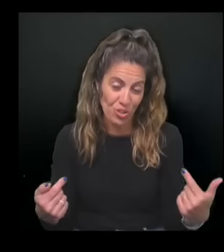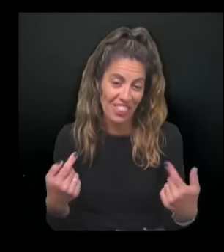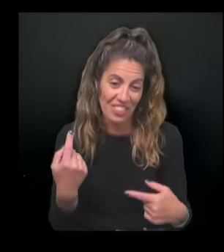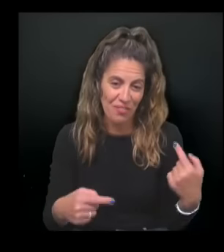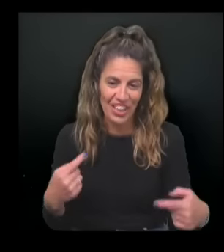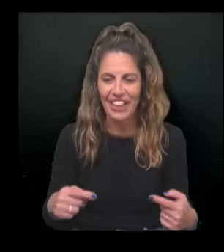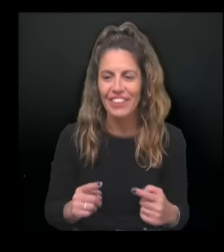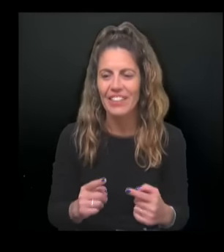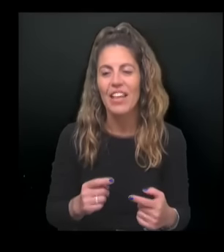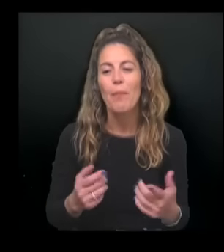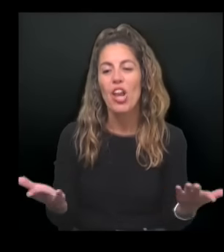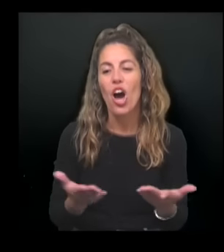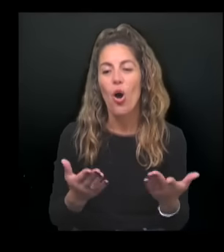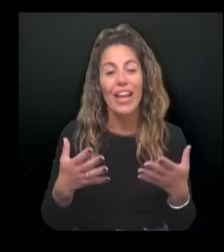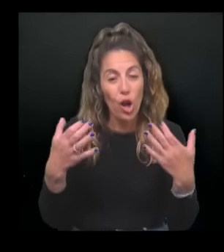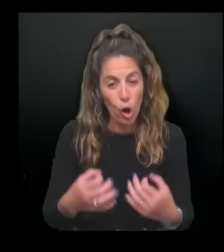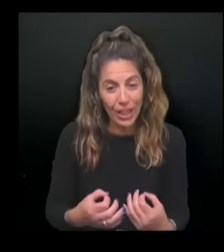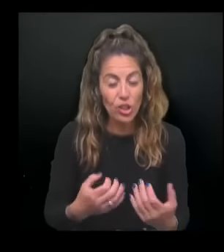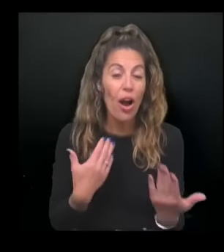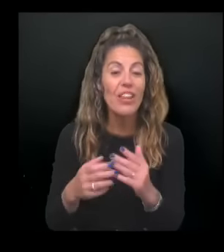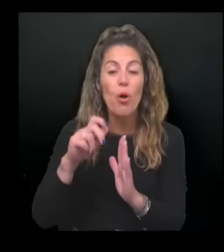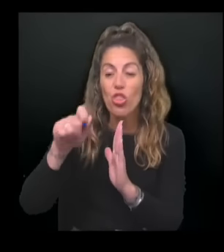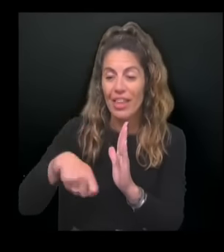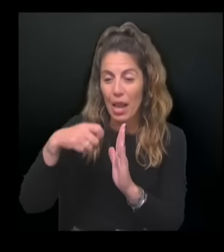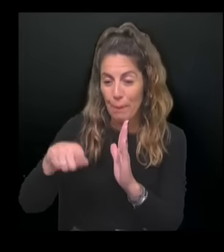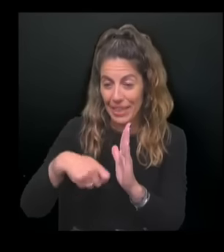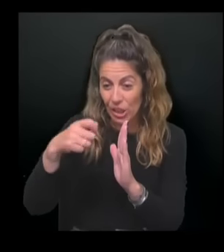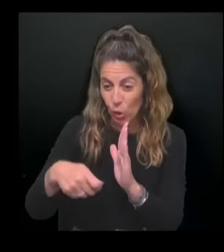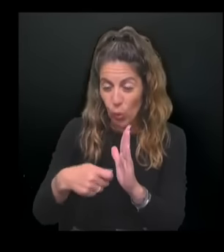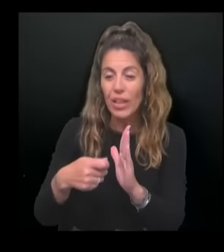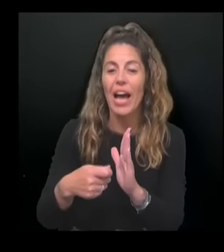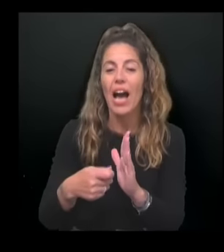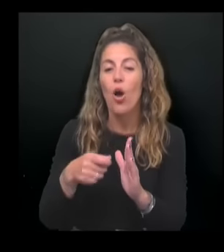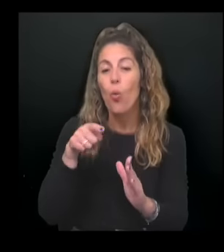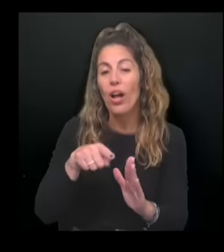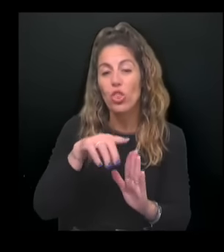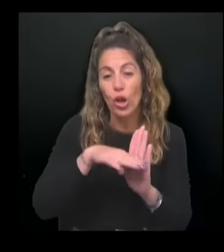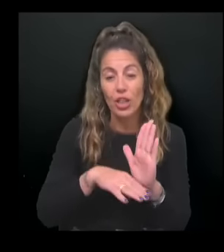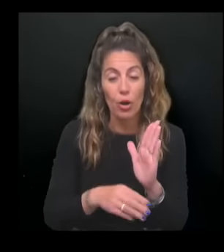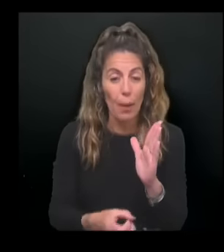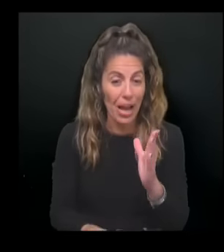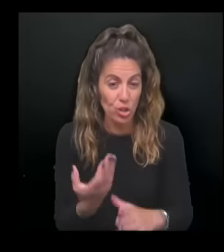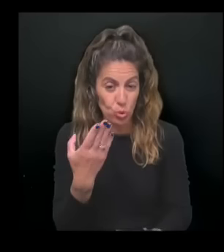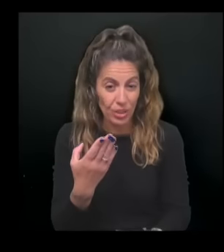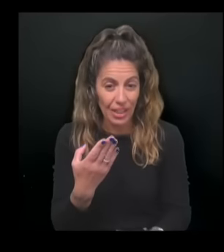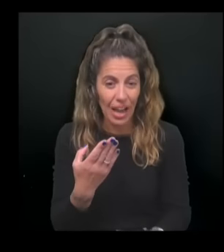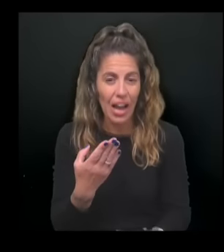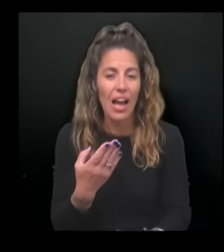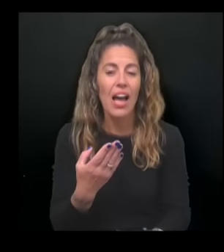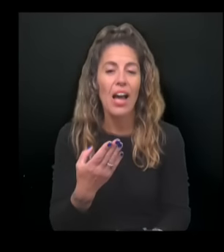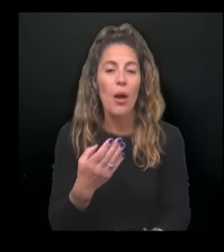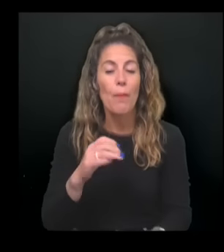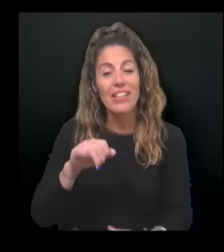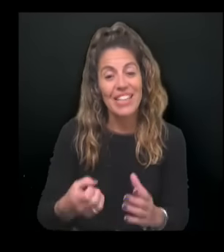pero vayamos en concreto a la película. Sí. La película, cuando este programa se emita, va a haber sido estrenada